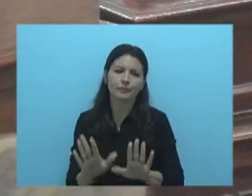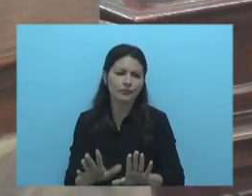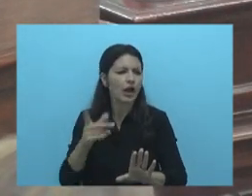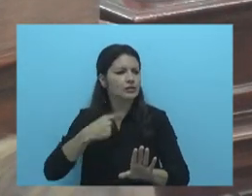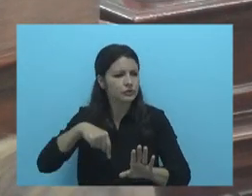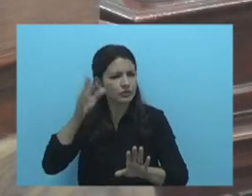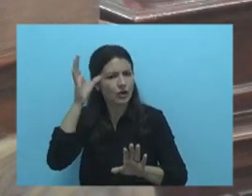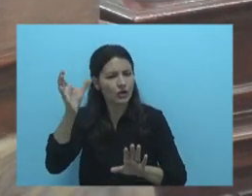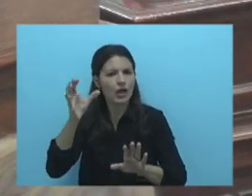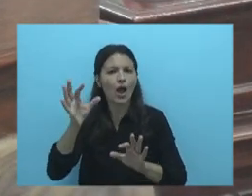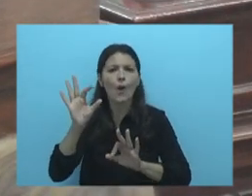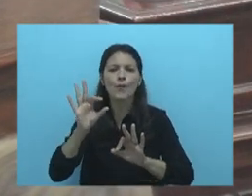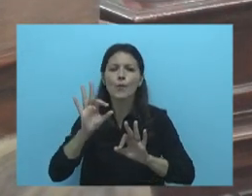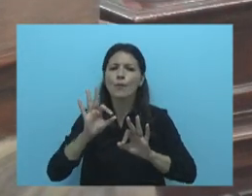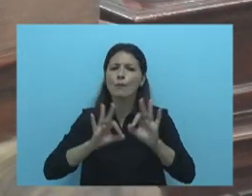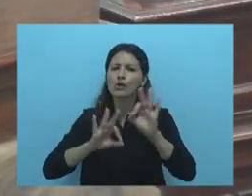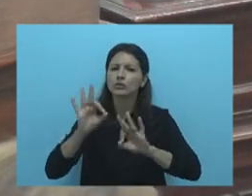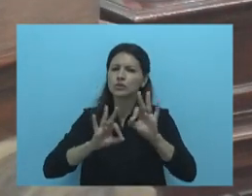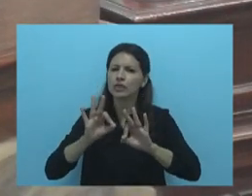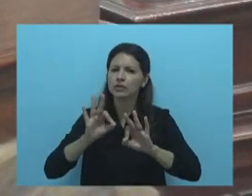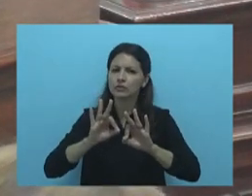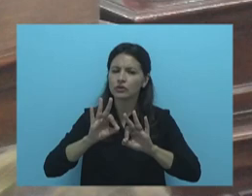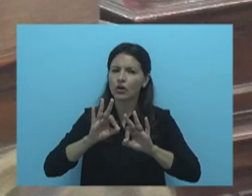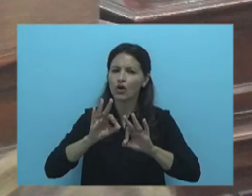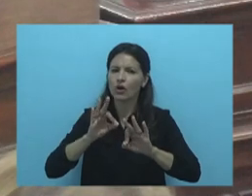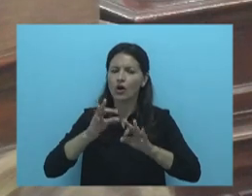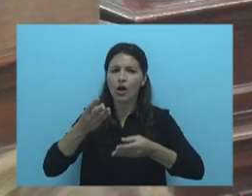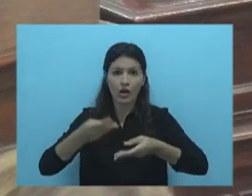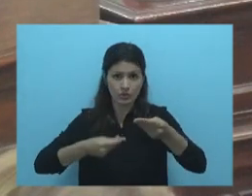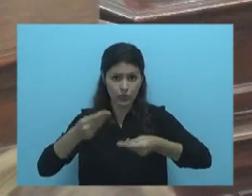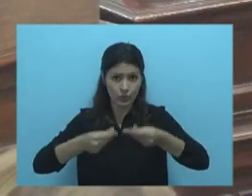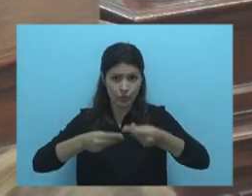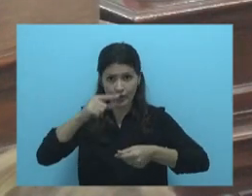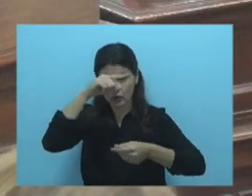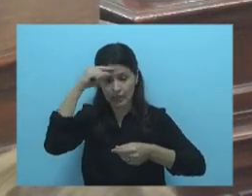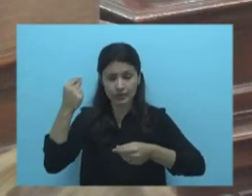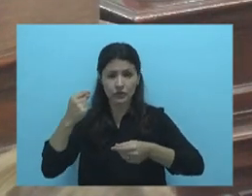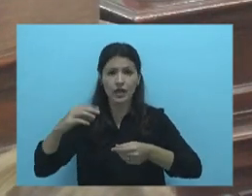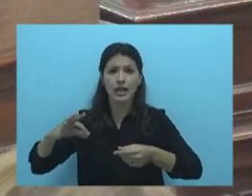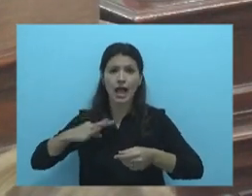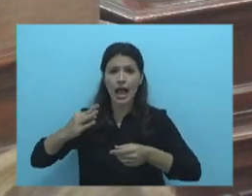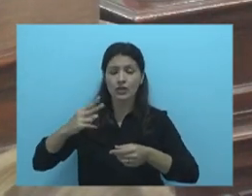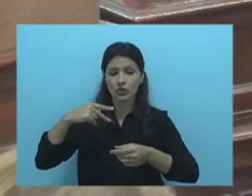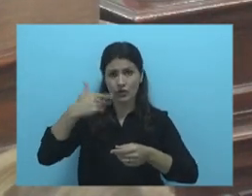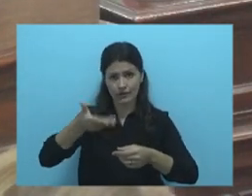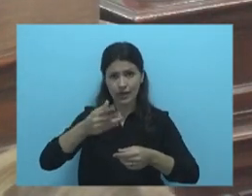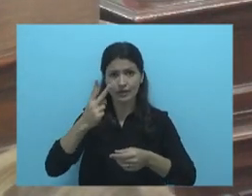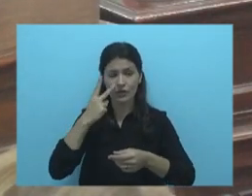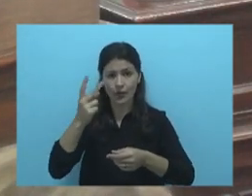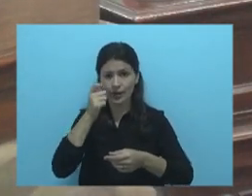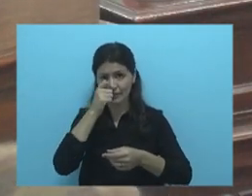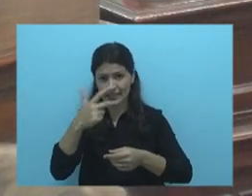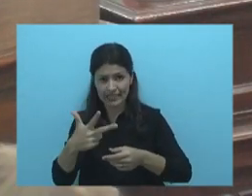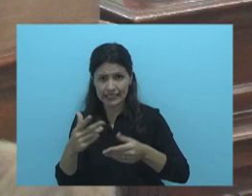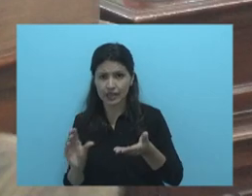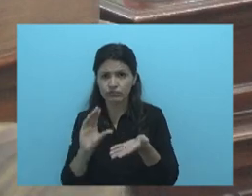envió el Poder Ejecutivo de la Nación al Congreso Nacional para el ejercicio del año 2023 se